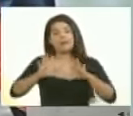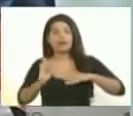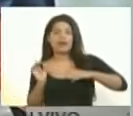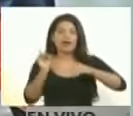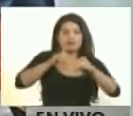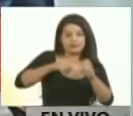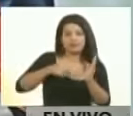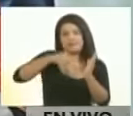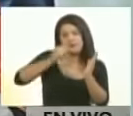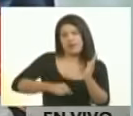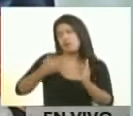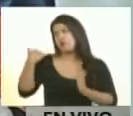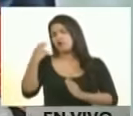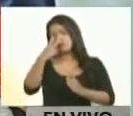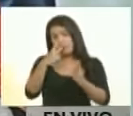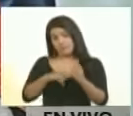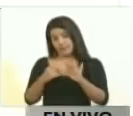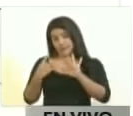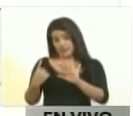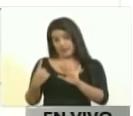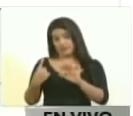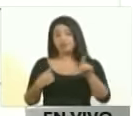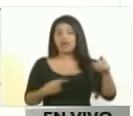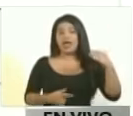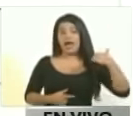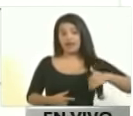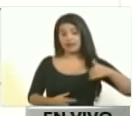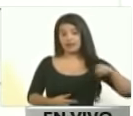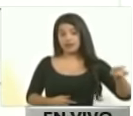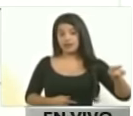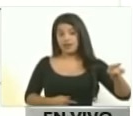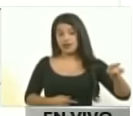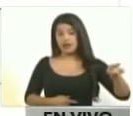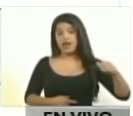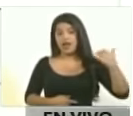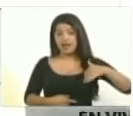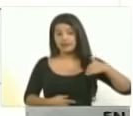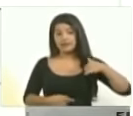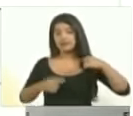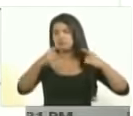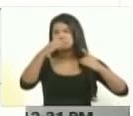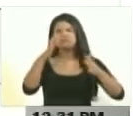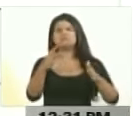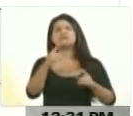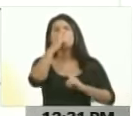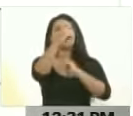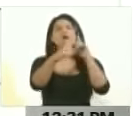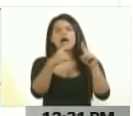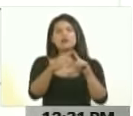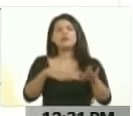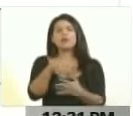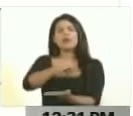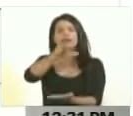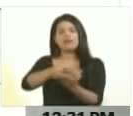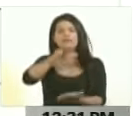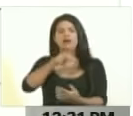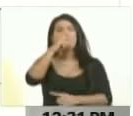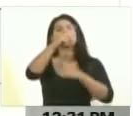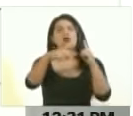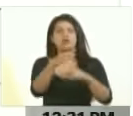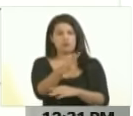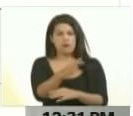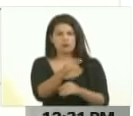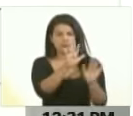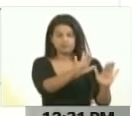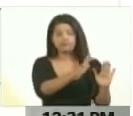2006, Argentina duró 1 año para su entrada en vigencia, para la ratificación.